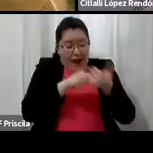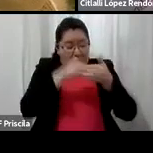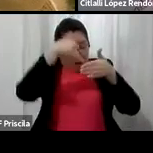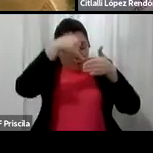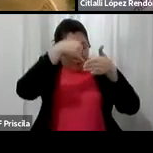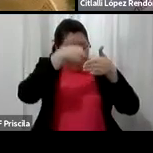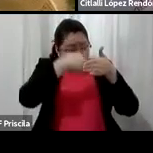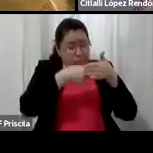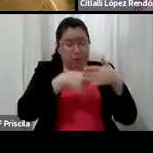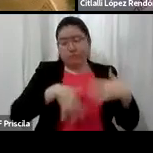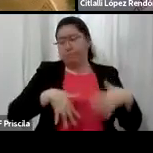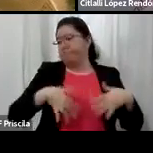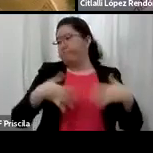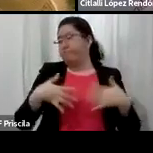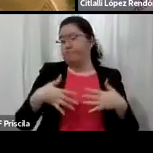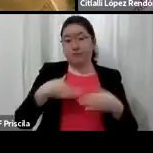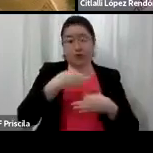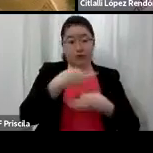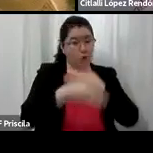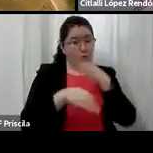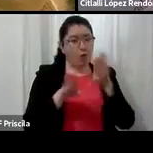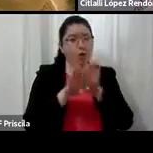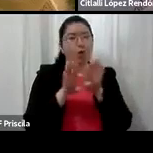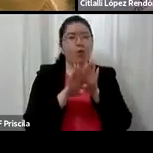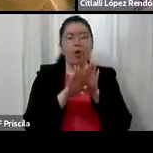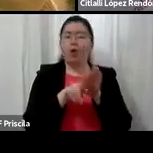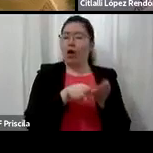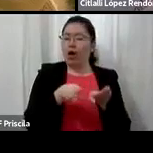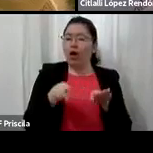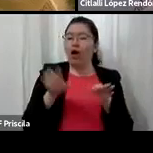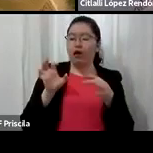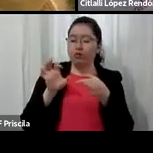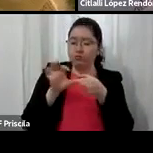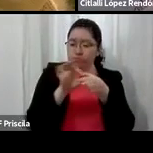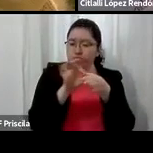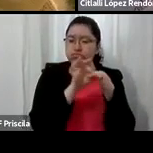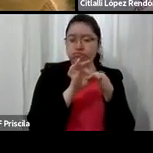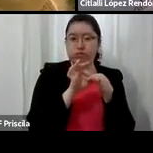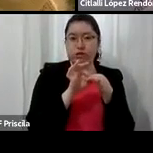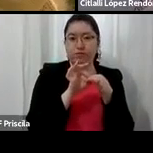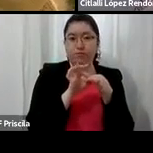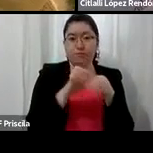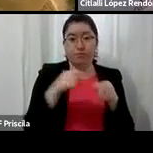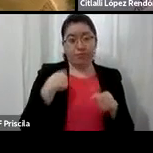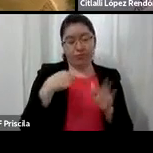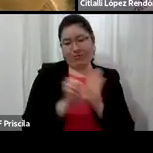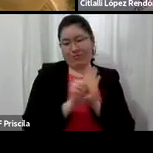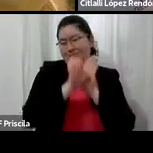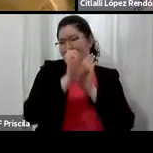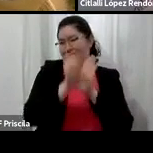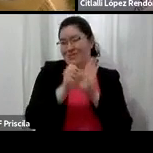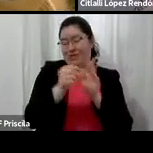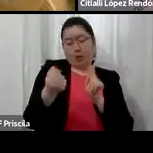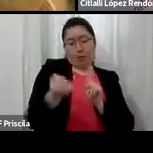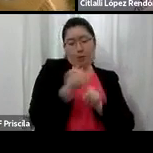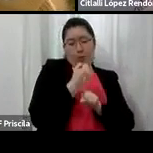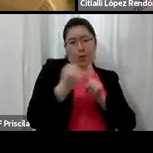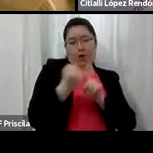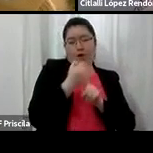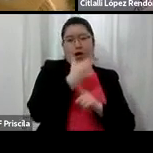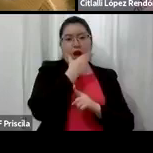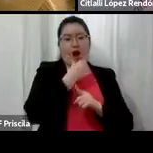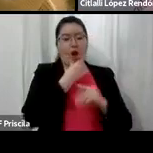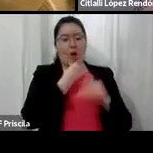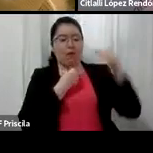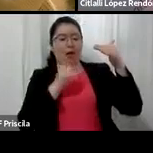que todo haya una coherencia. Si yo tengo una cuestión de violencia de género, por ejemplo, pues tenemos que ver qué es lo que